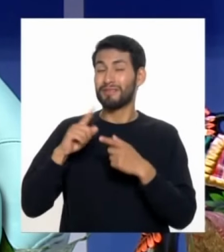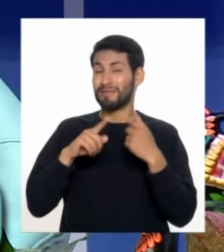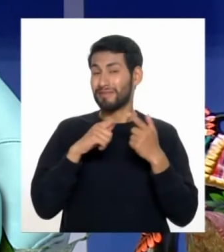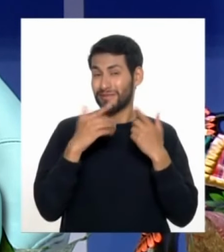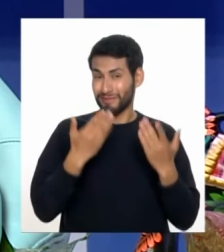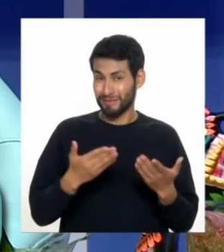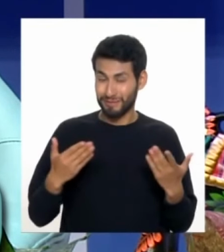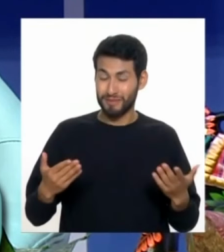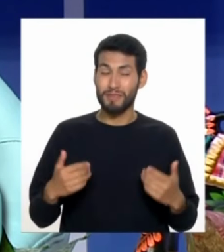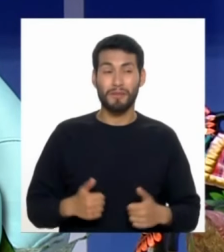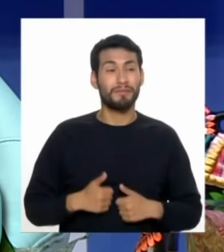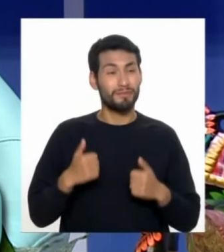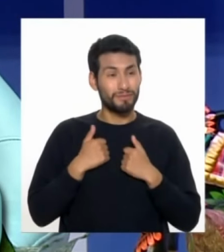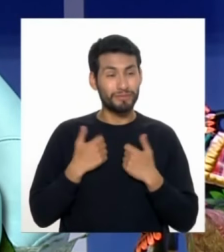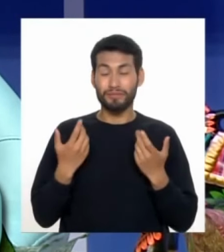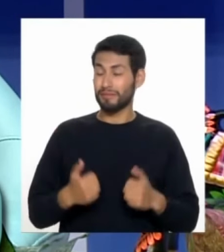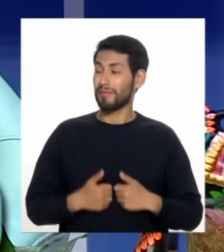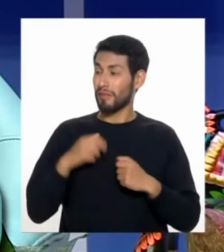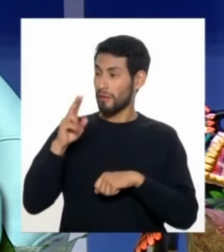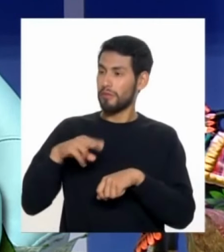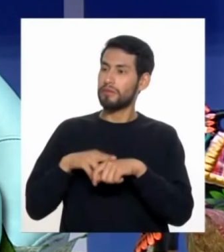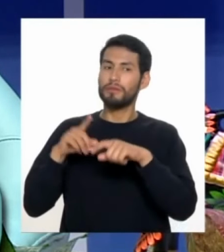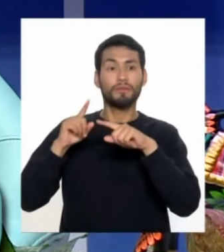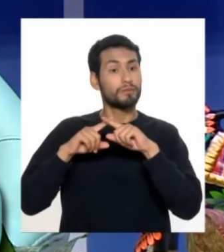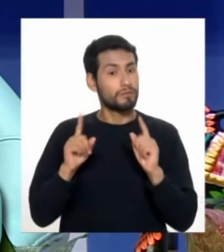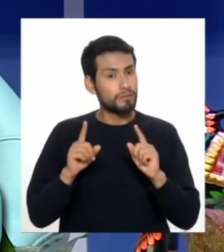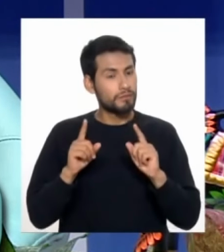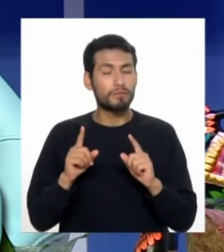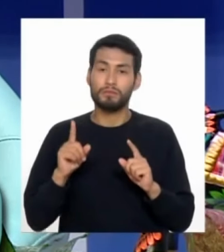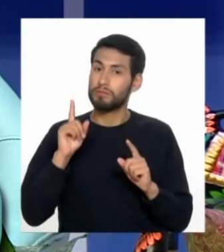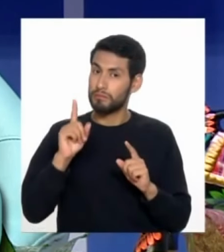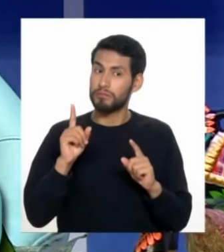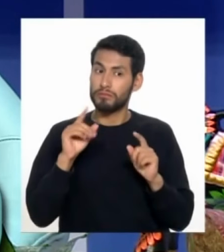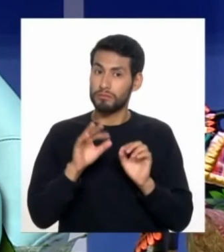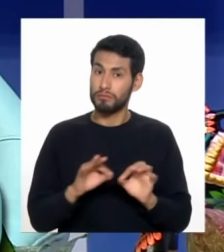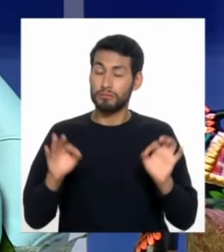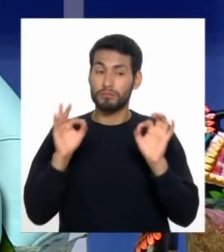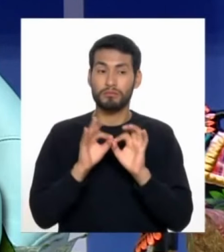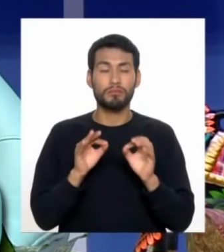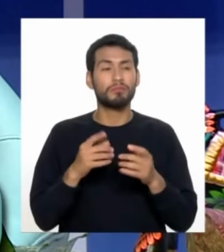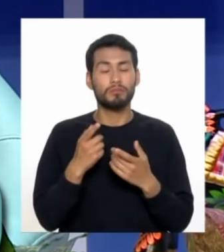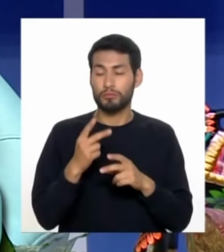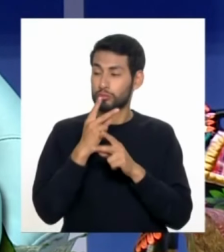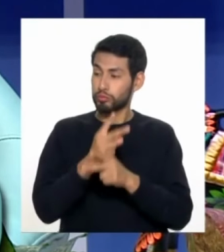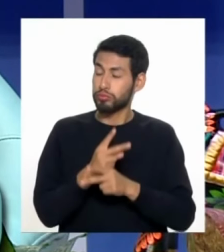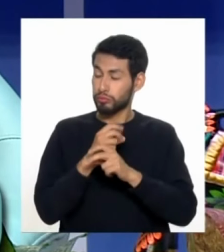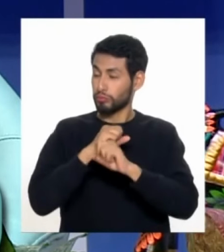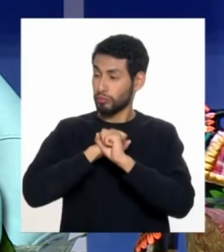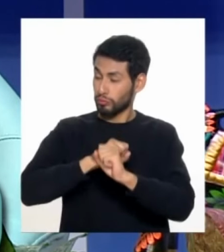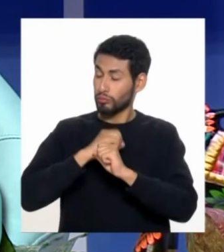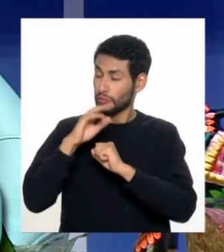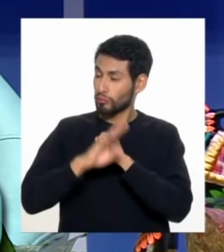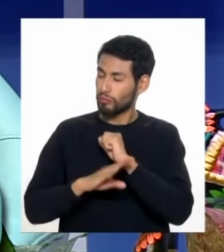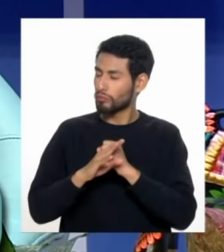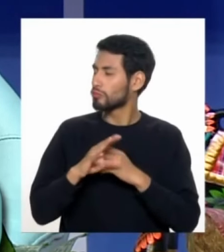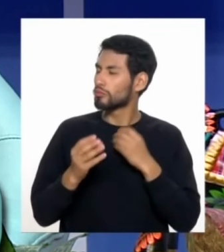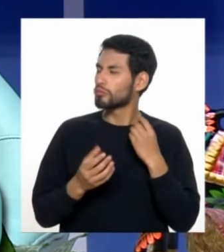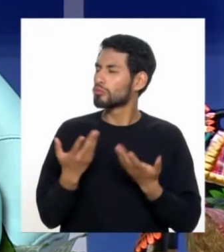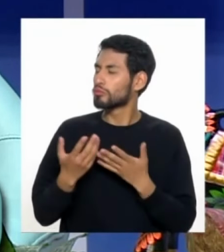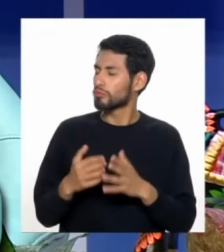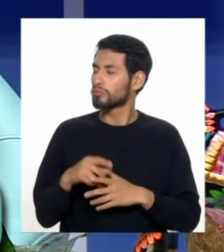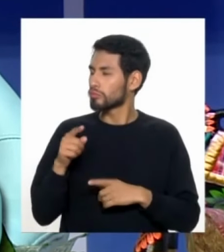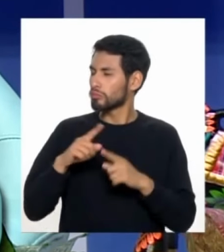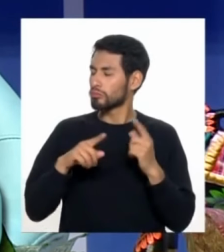muchas cosas la vida, nuestra vida cotidiana, pero también un punto muy importante es la seguridad. ¿Cuáles son